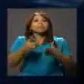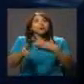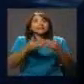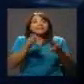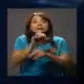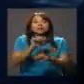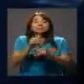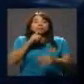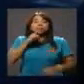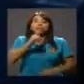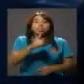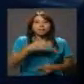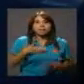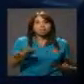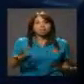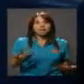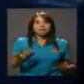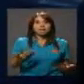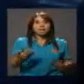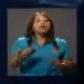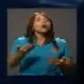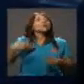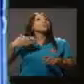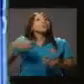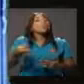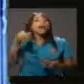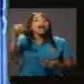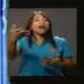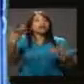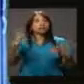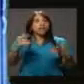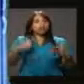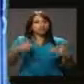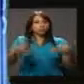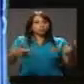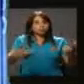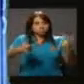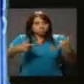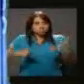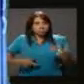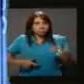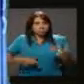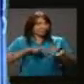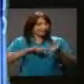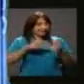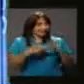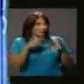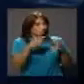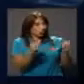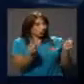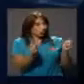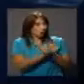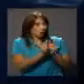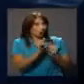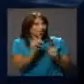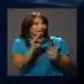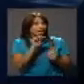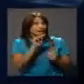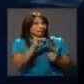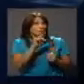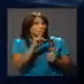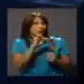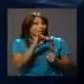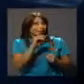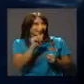circuito judicial acá cuando yo esté vestido por la banda presidencial por la inmunidad entonces con inmunidad no, inmunidad